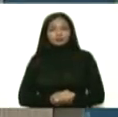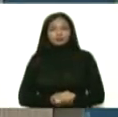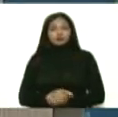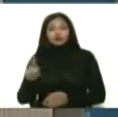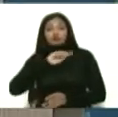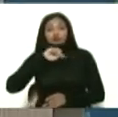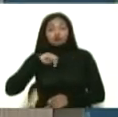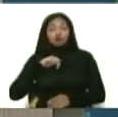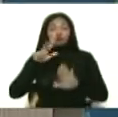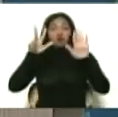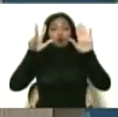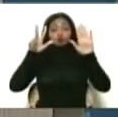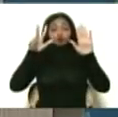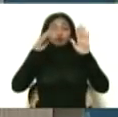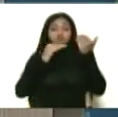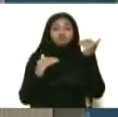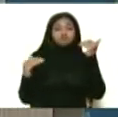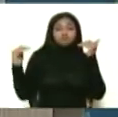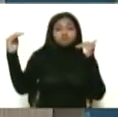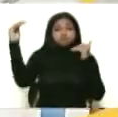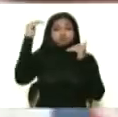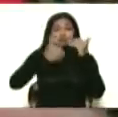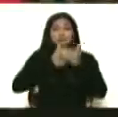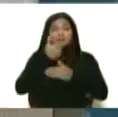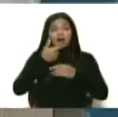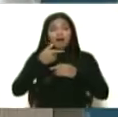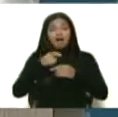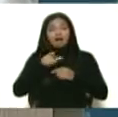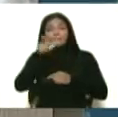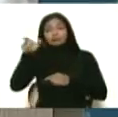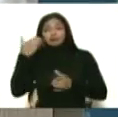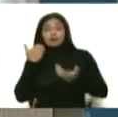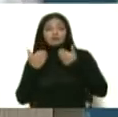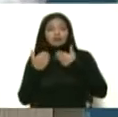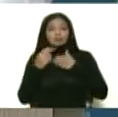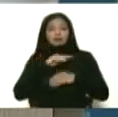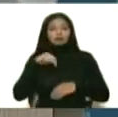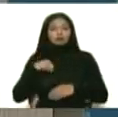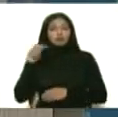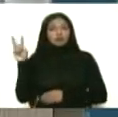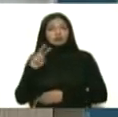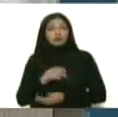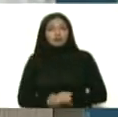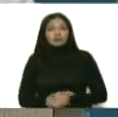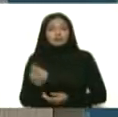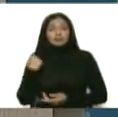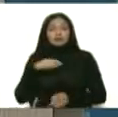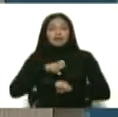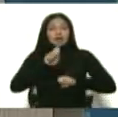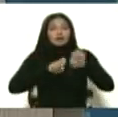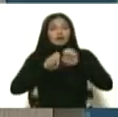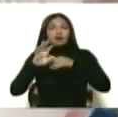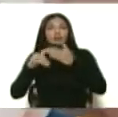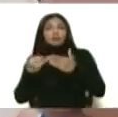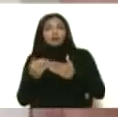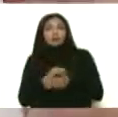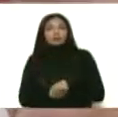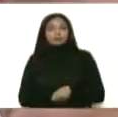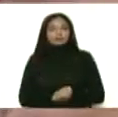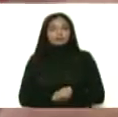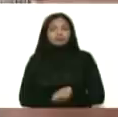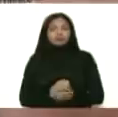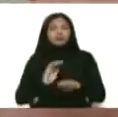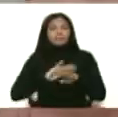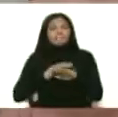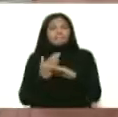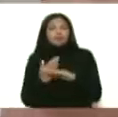veces más casos por 100.000 habitantes que Venezuela. Tiene diagnosticado, porque en este caso les voy a decir una